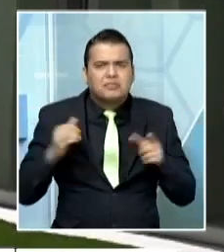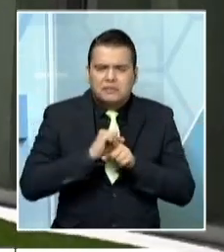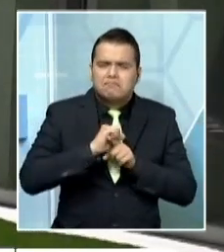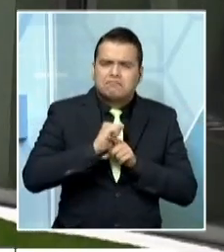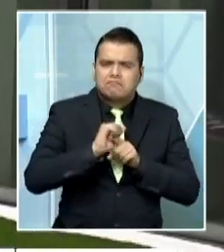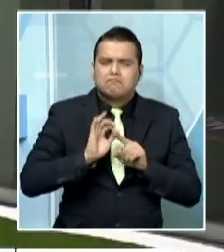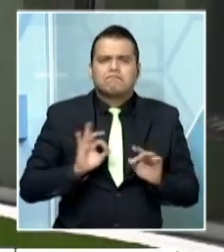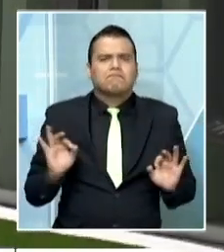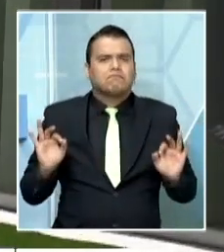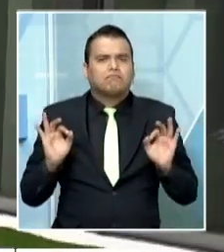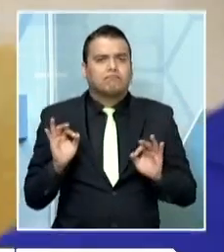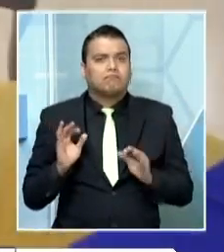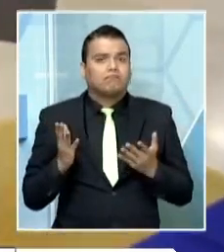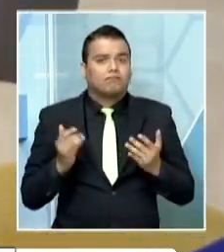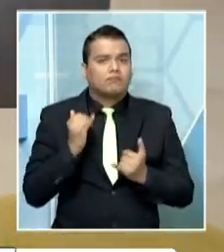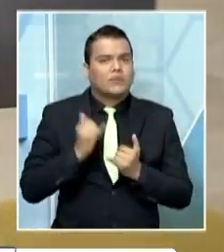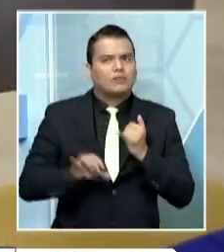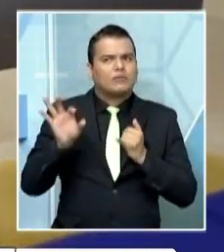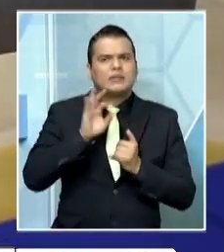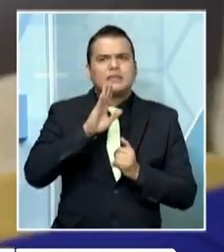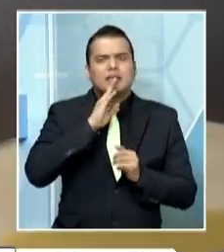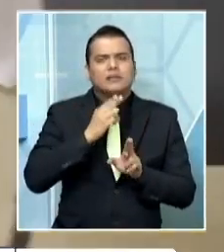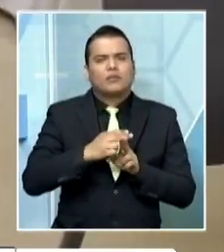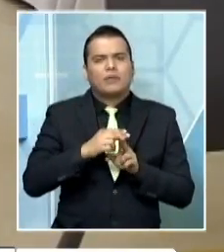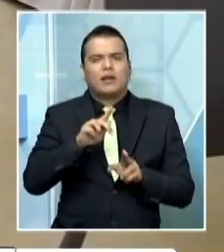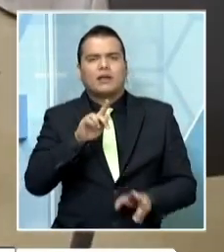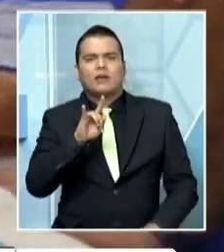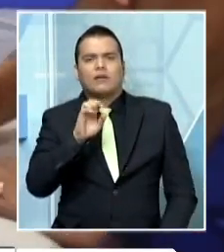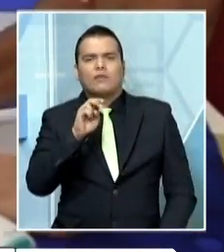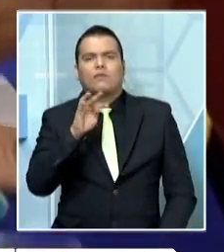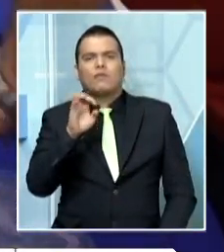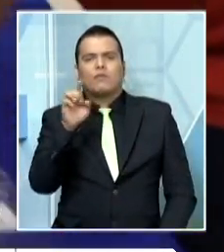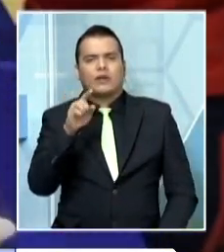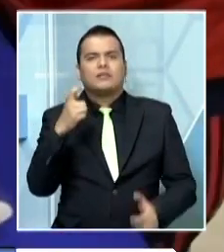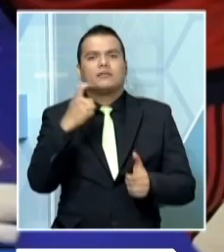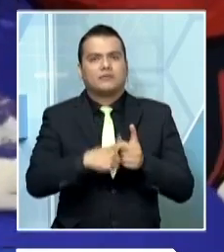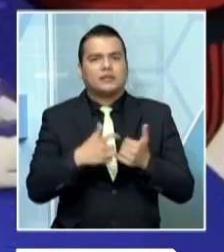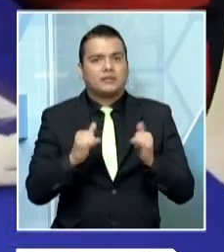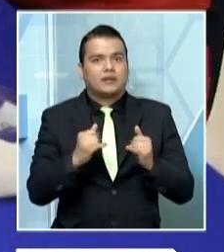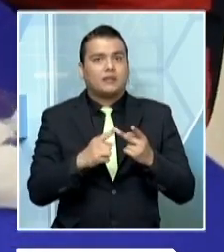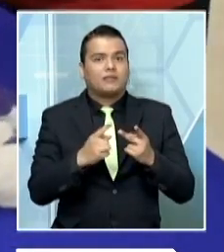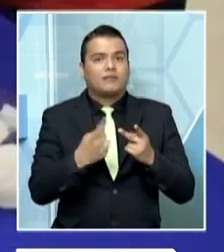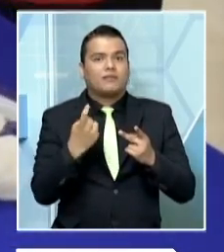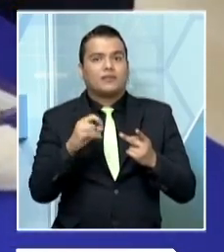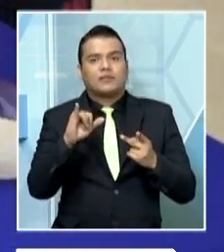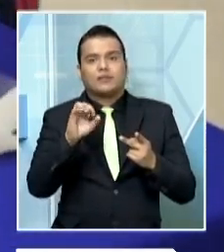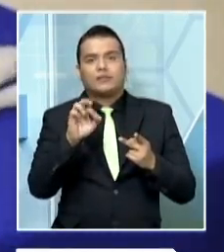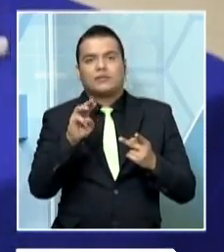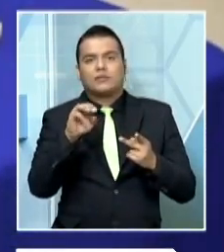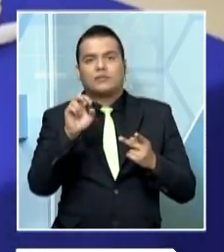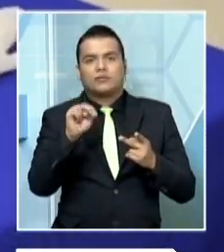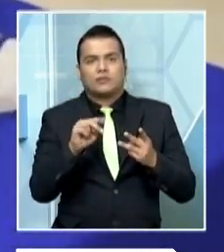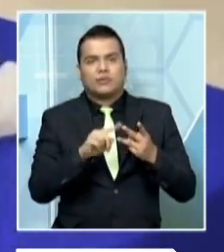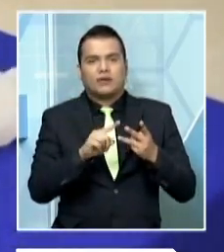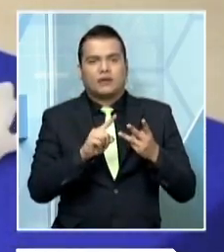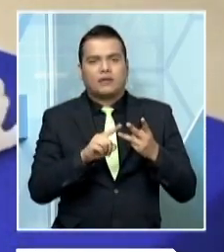álvaro montero el último convocado a gabriel fuente se unió la concentración faltan yorman campusano frank fabra y víctor